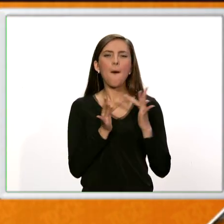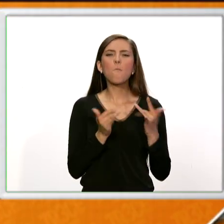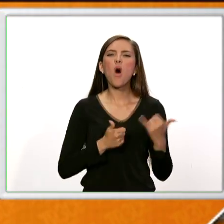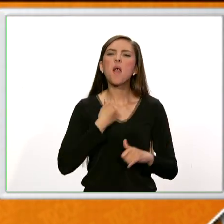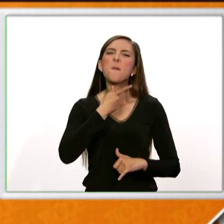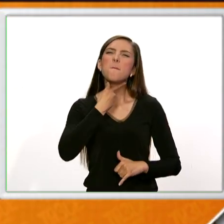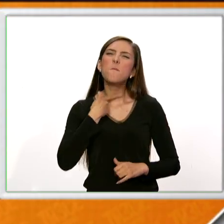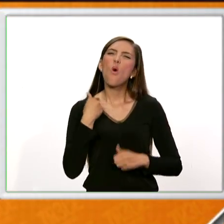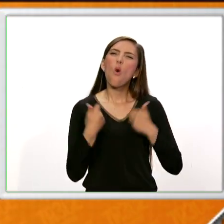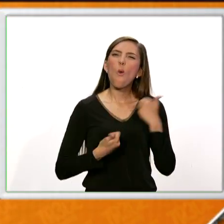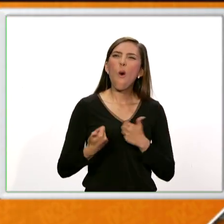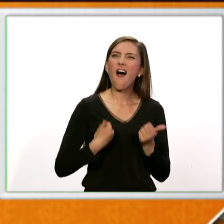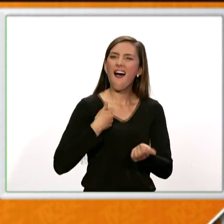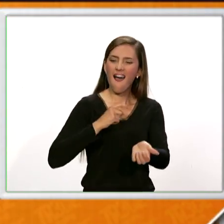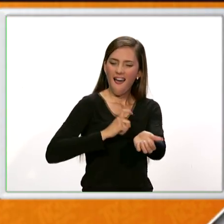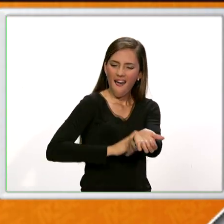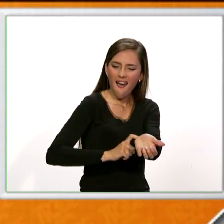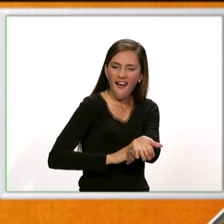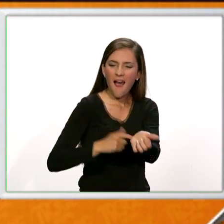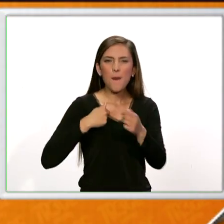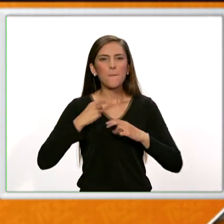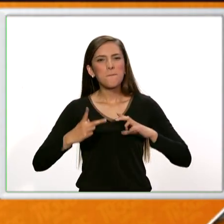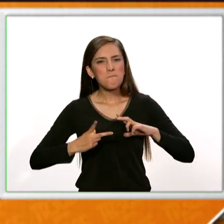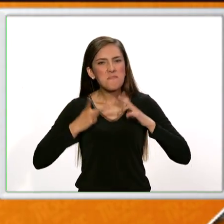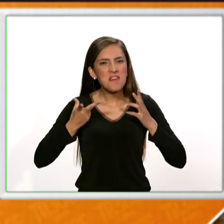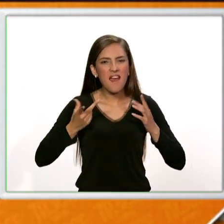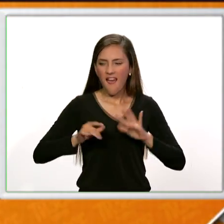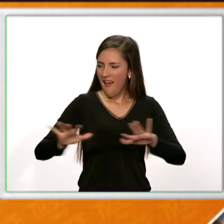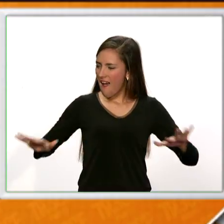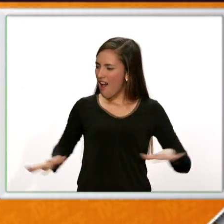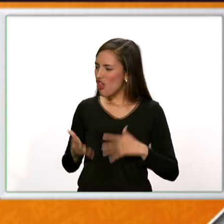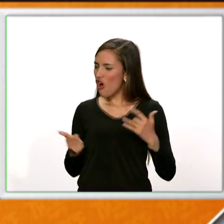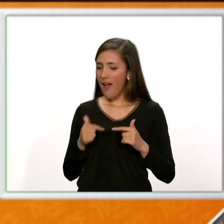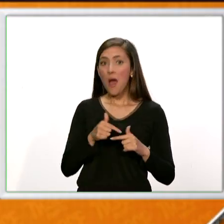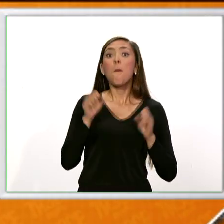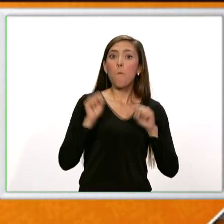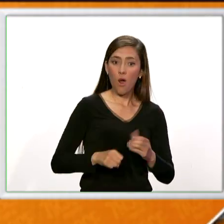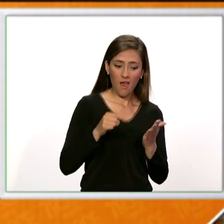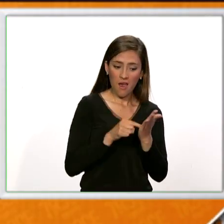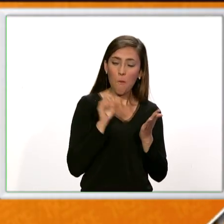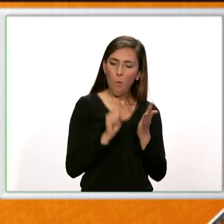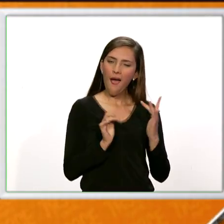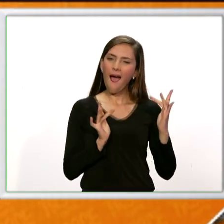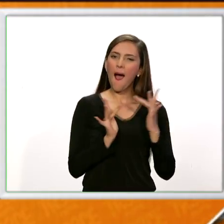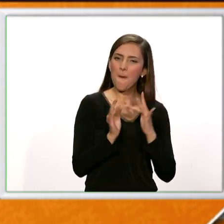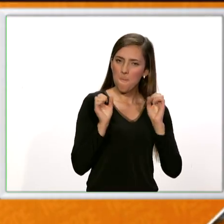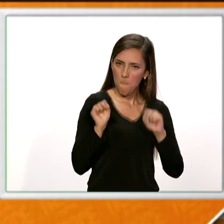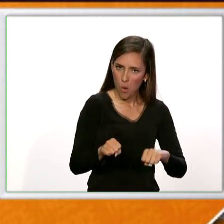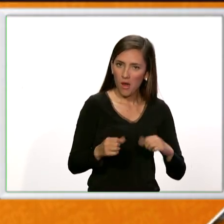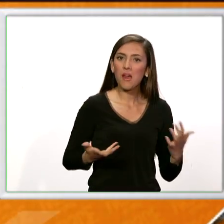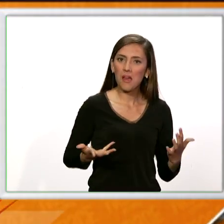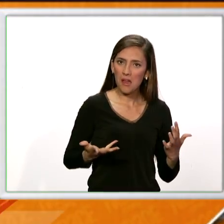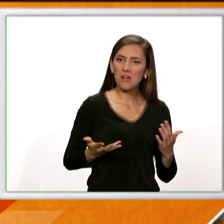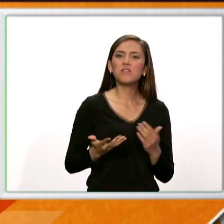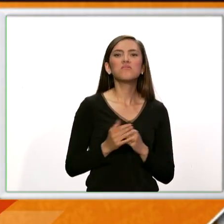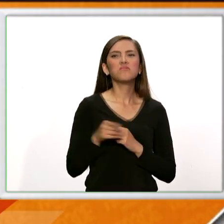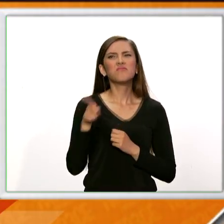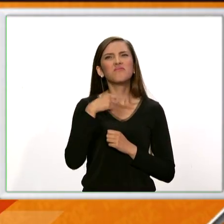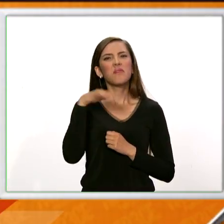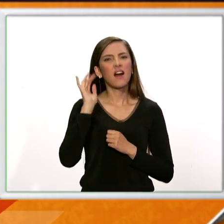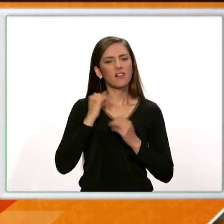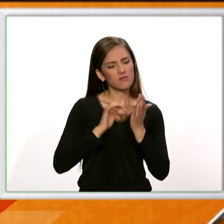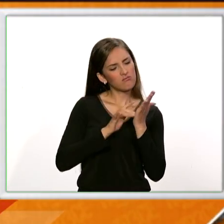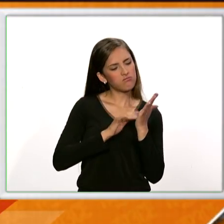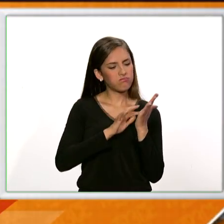su personalidad, incluso al ambiente en el que está leyendo. Adaptaciones de lectura con las que se puede identificar cada lector con tan